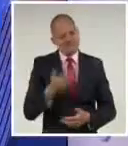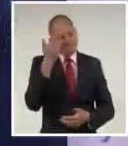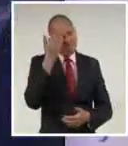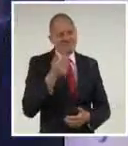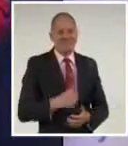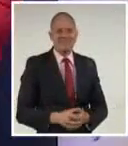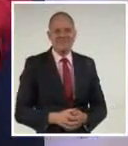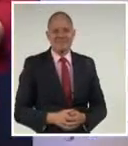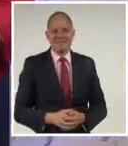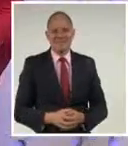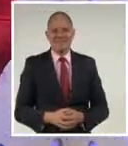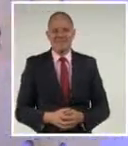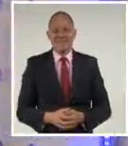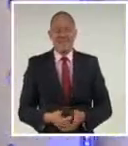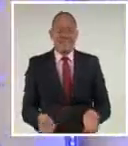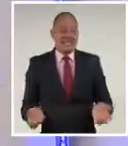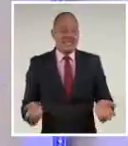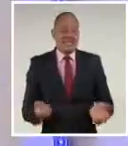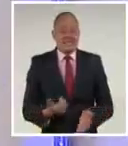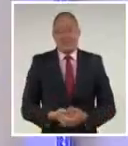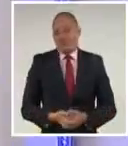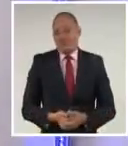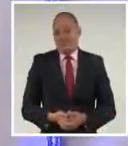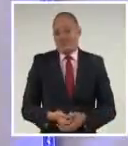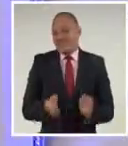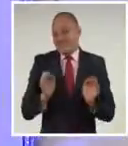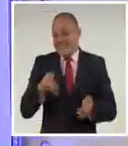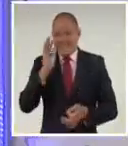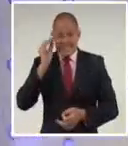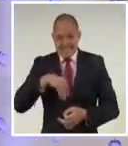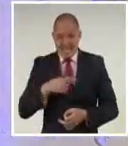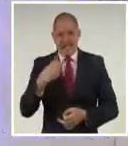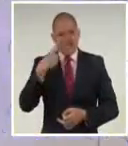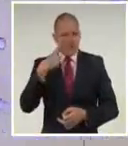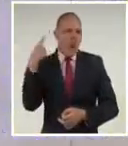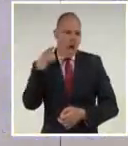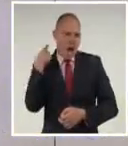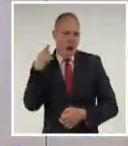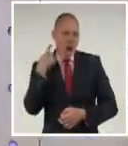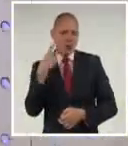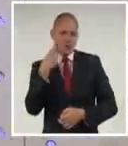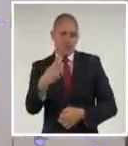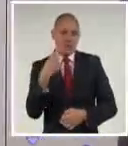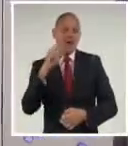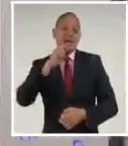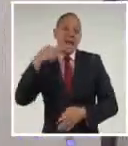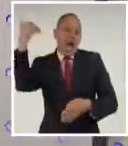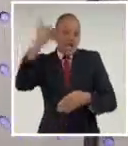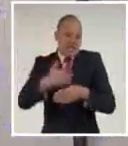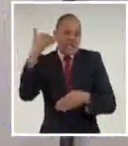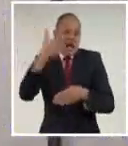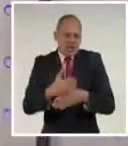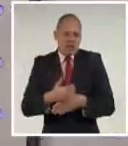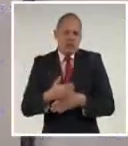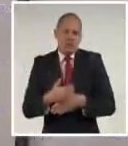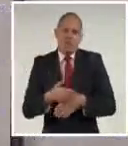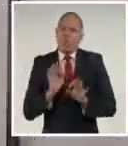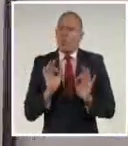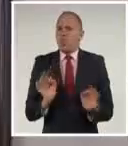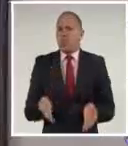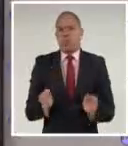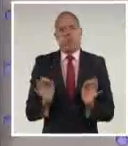noches. Se habla mucho del bloqueo, una palabra contenida en tantos discursos políticos o reportes de